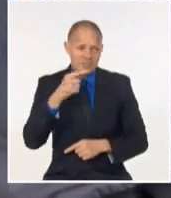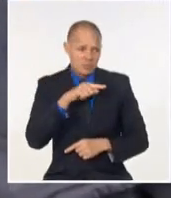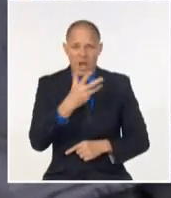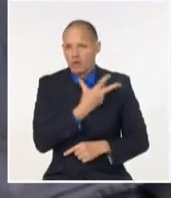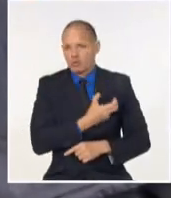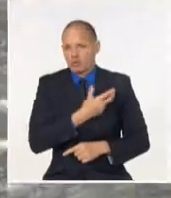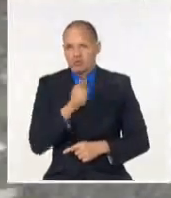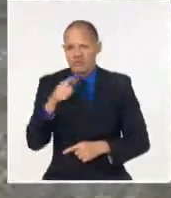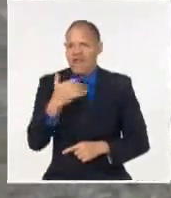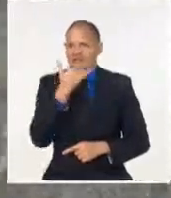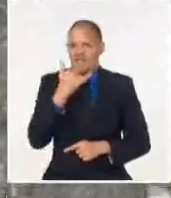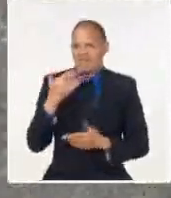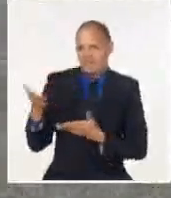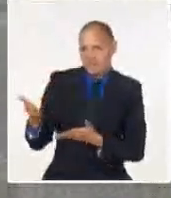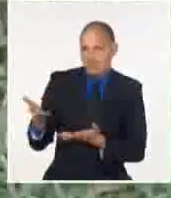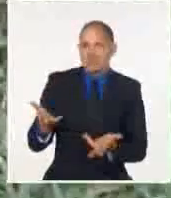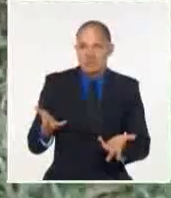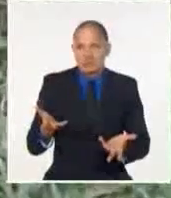con el último sacrificio.